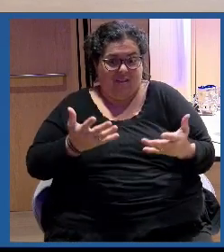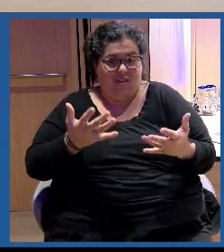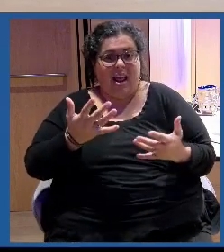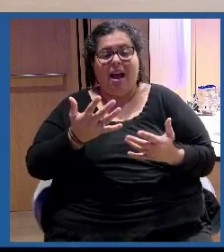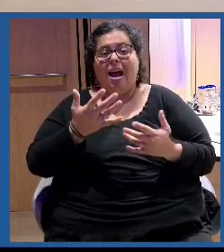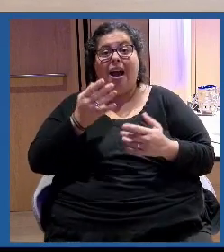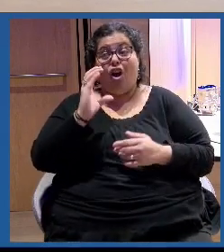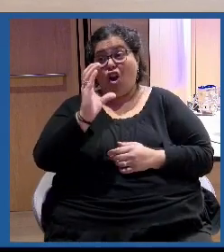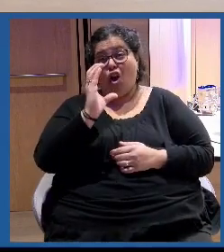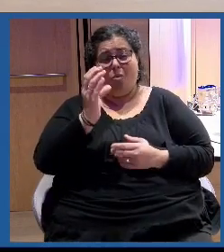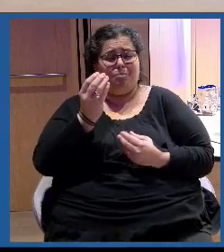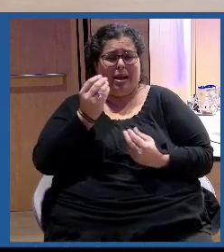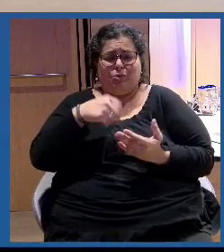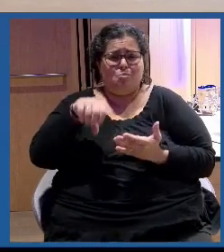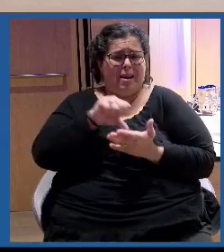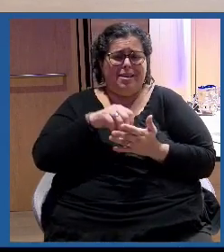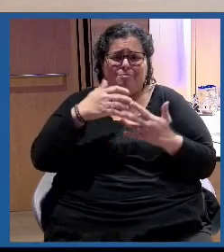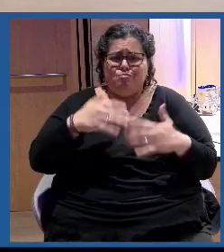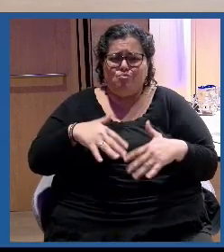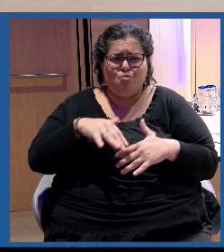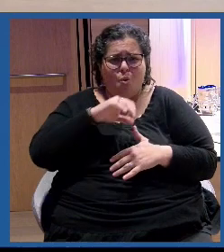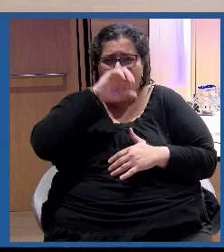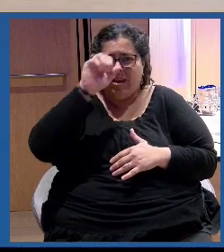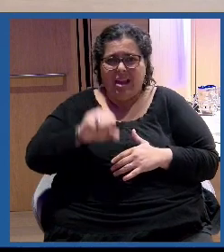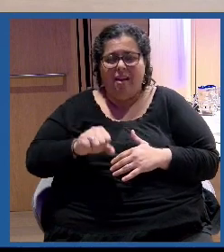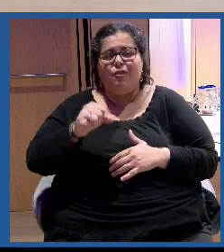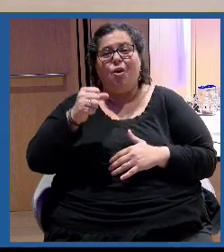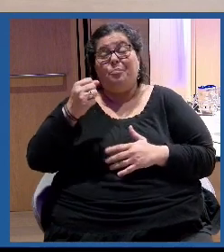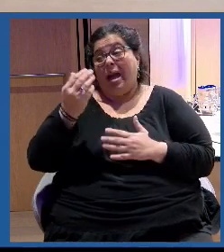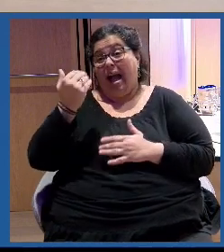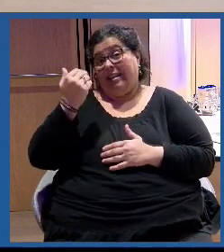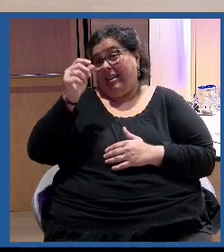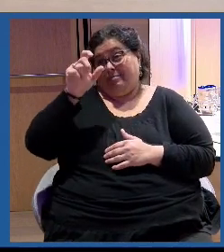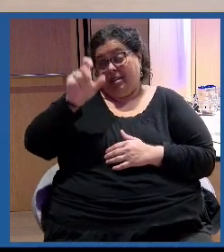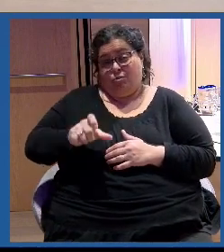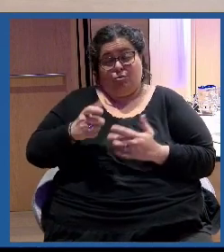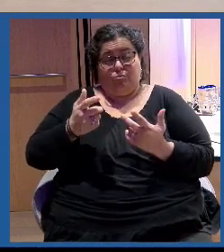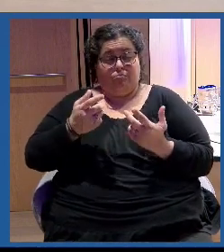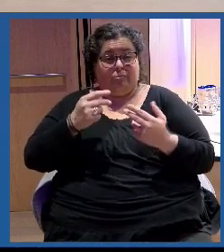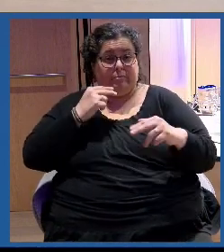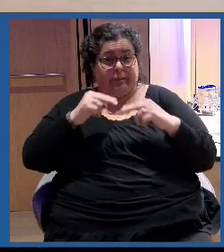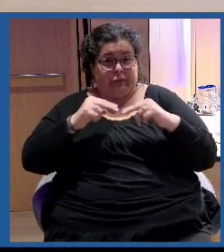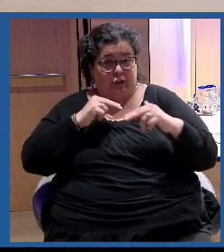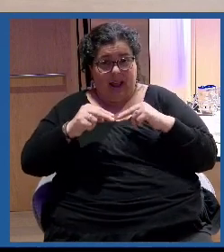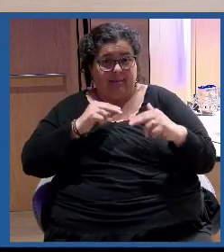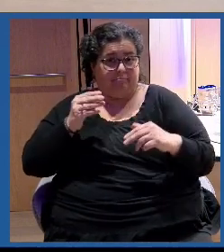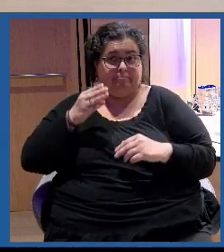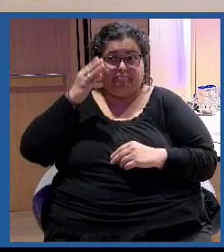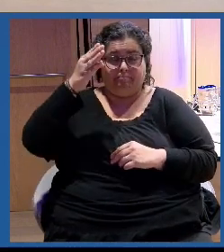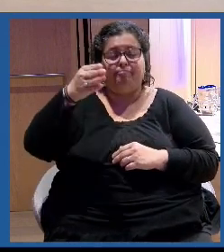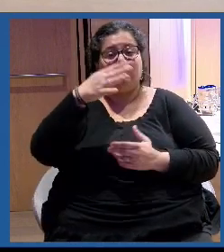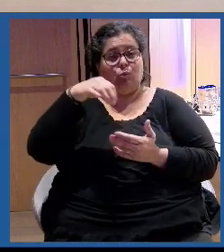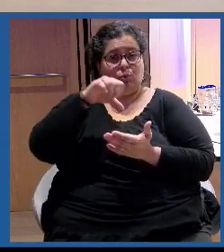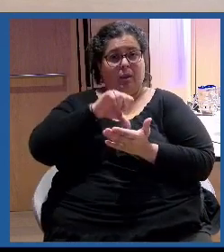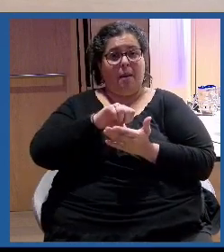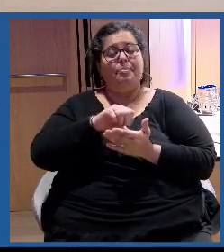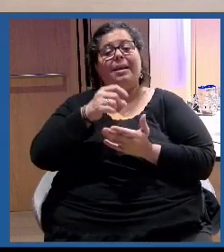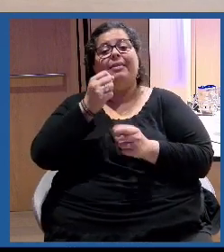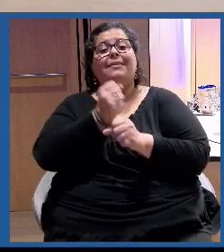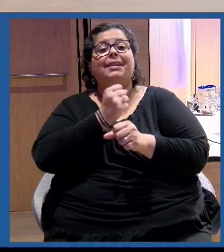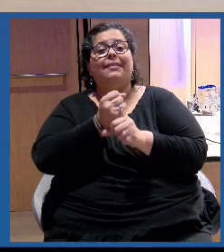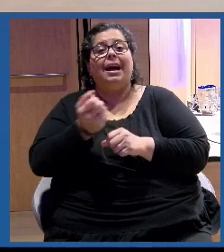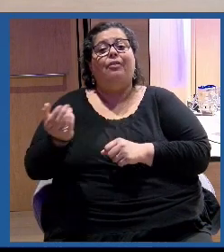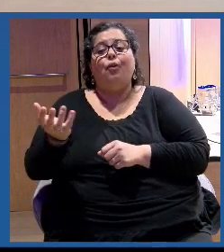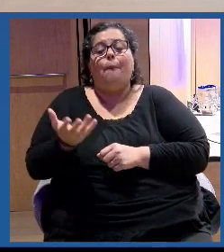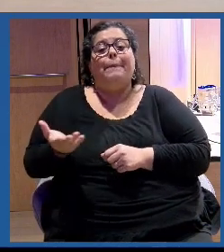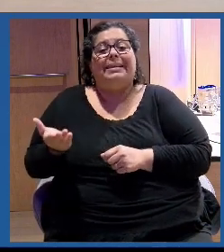como Colombia, y es que alguien en un restaurante de uno de los proyectos que acompaña en Bogotá trabajaba de mesero